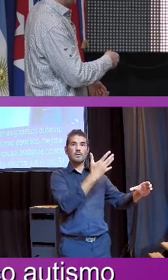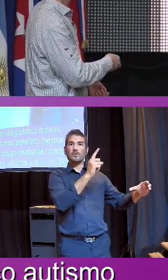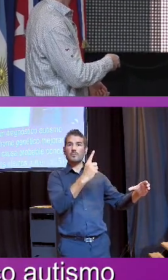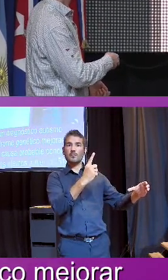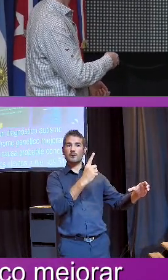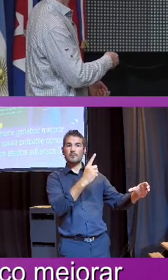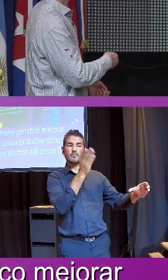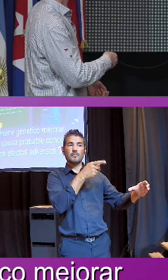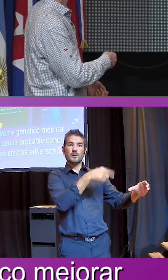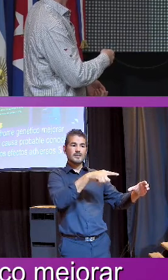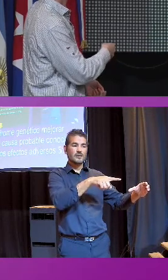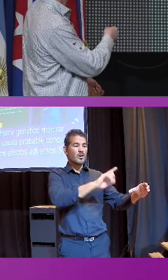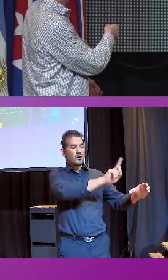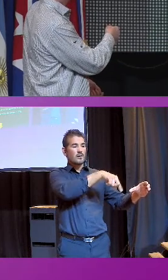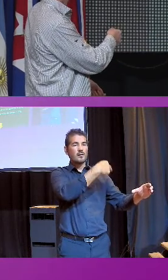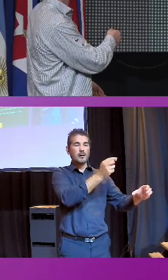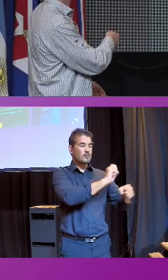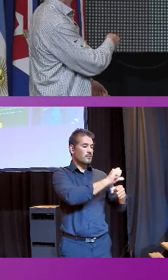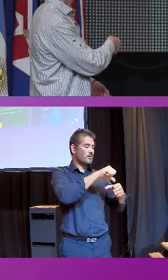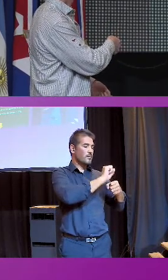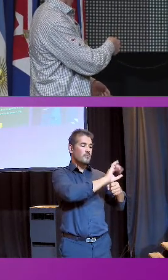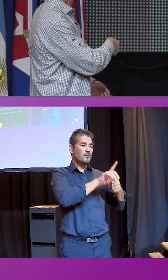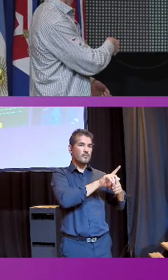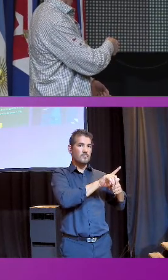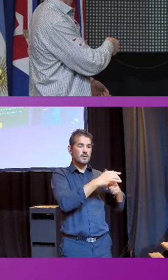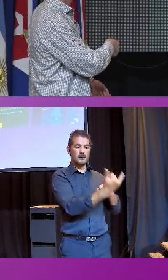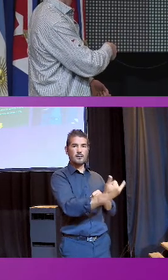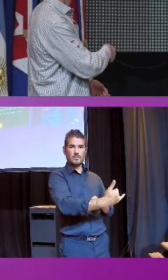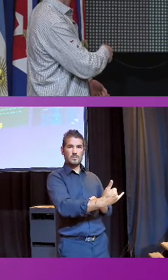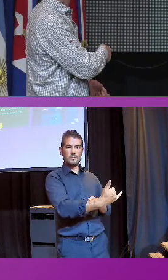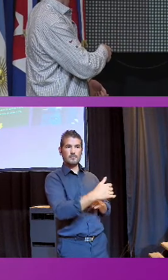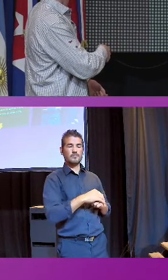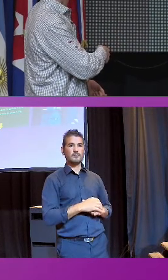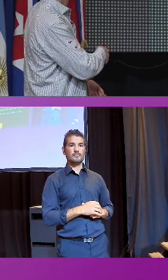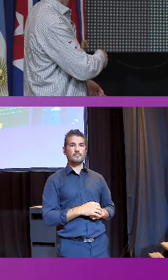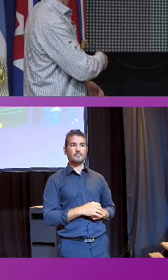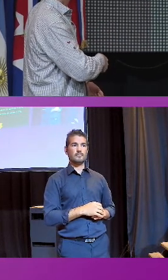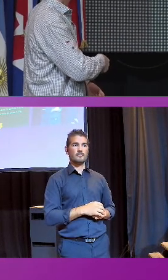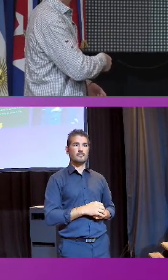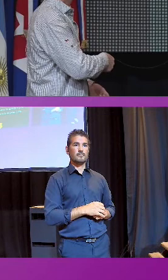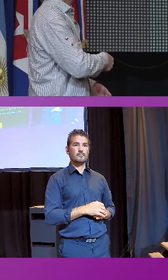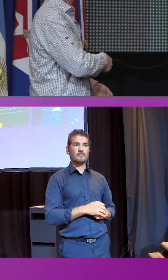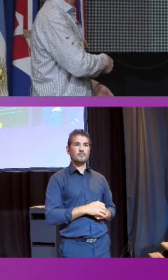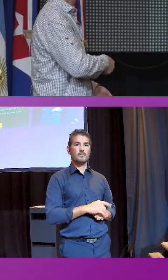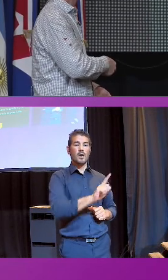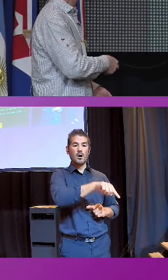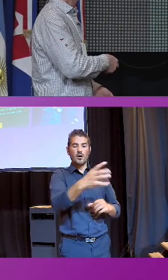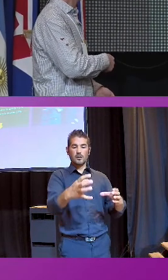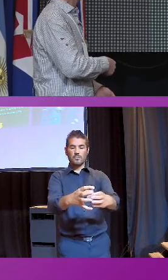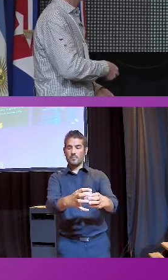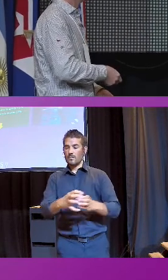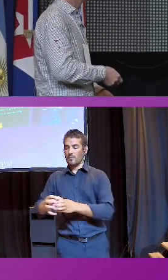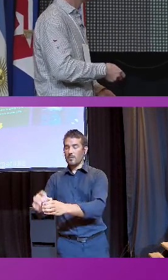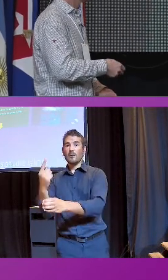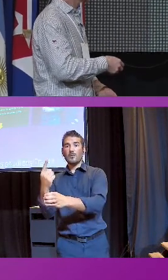Reportaron efectos adversos, ¿sí? Ahí está. Una niña tuvo síntomas